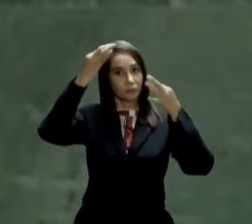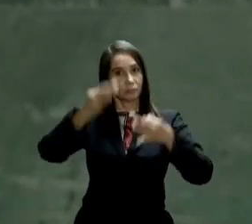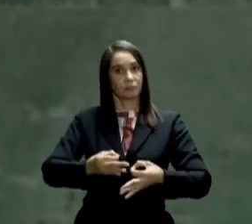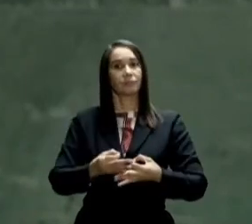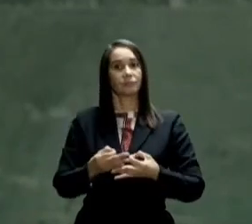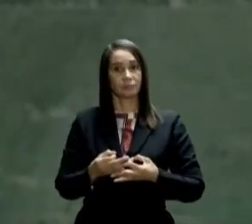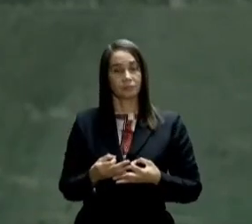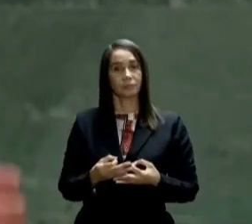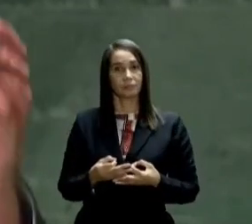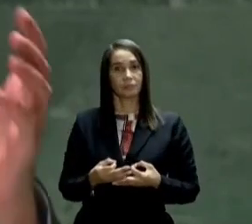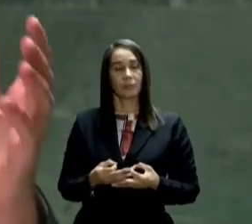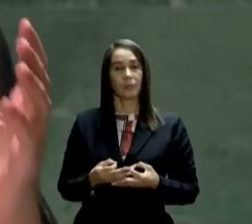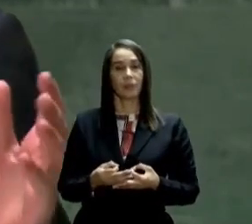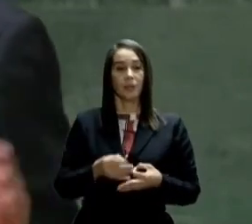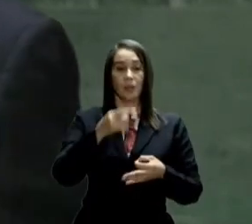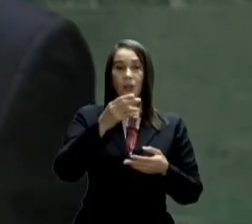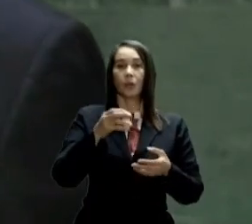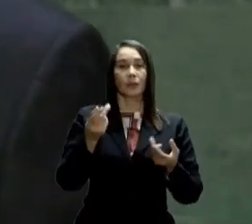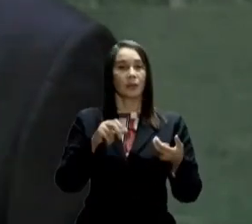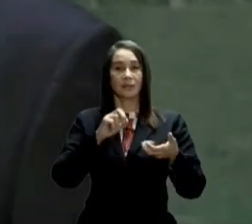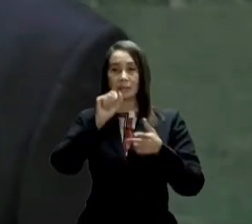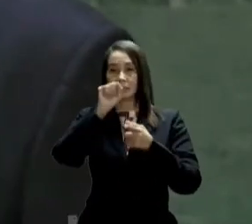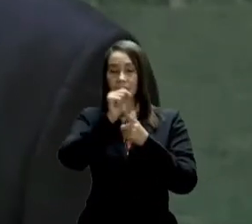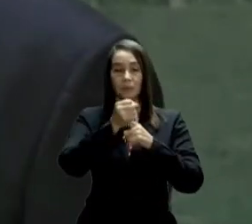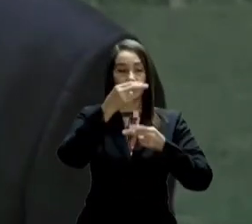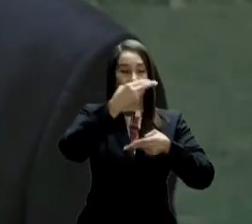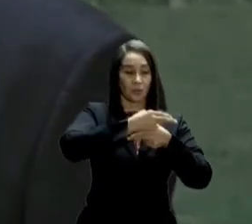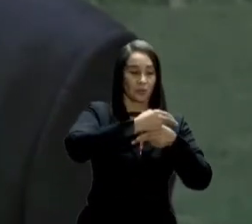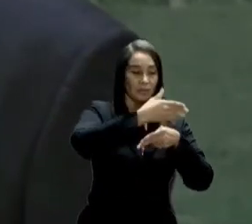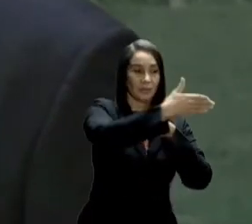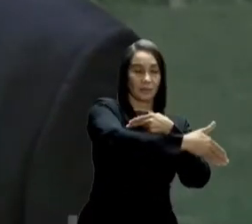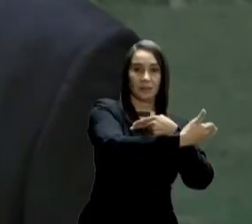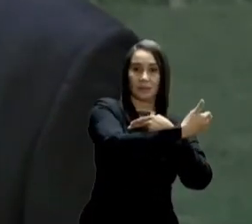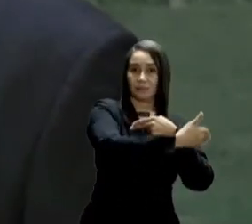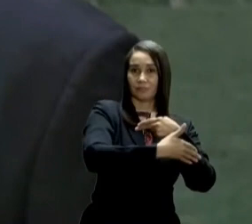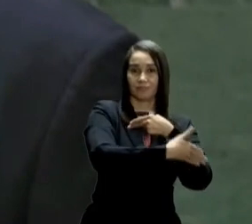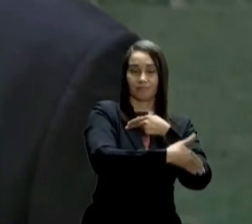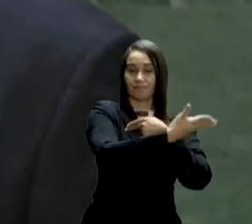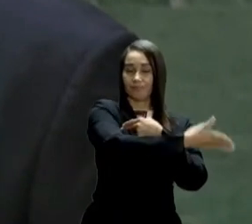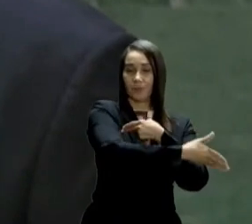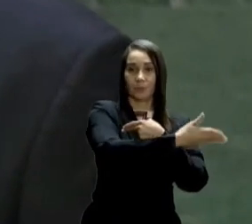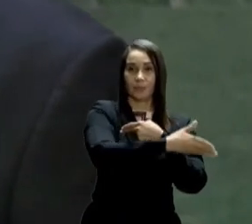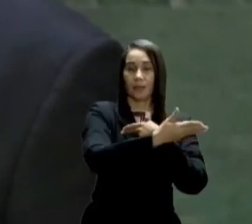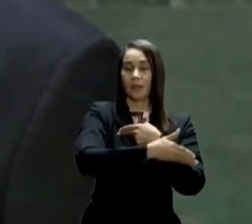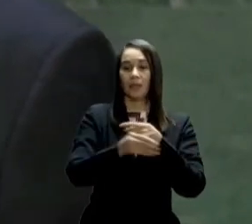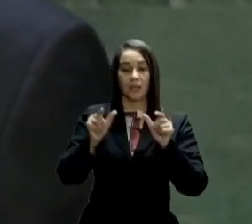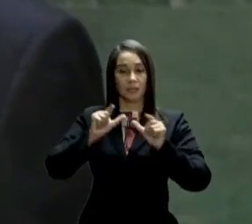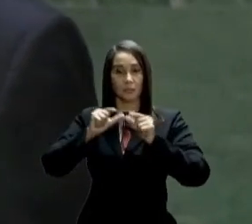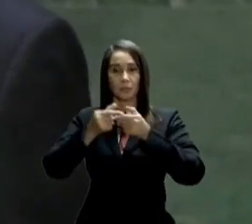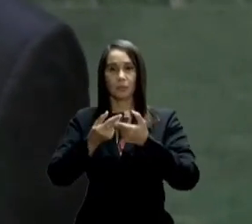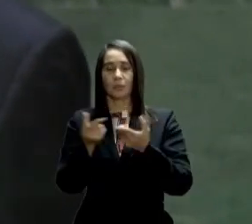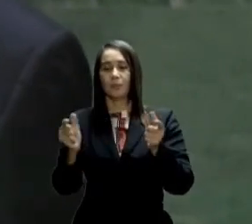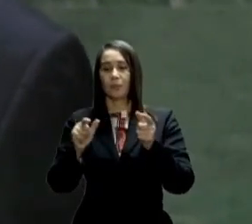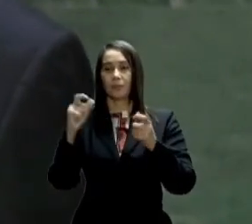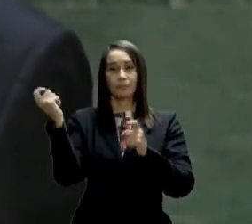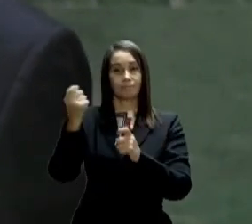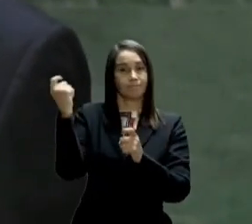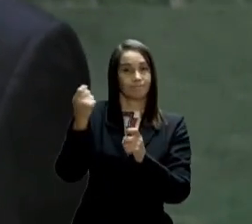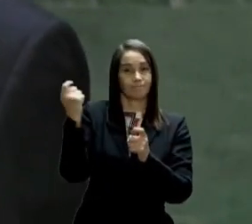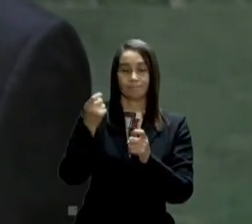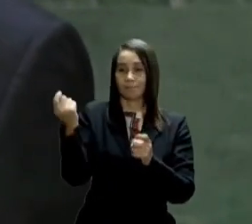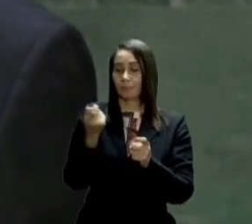determinación. Lo que ocurre en Haití es una ruptura del orden público por parte de elementos criminales sin